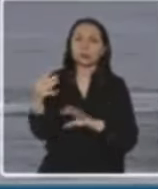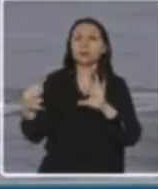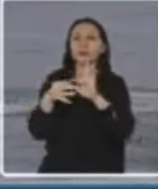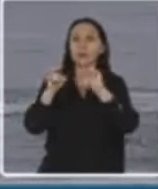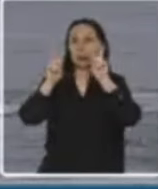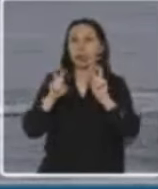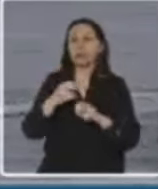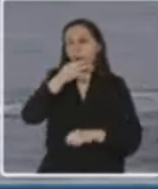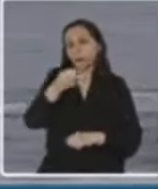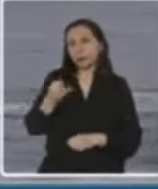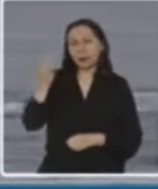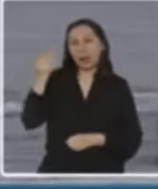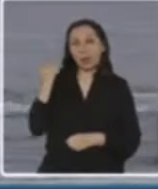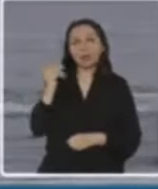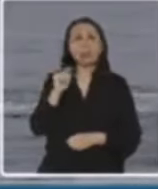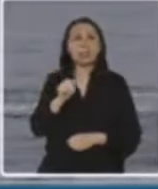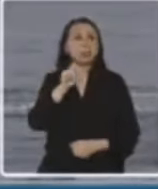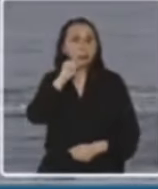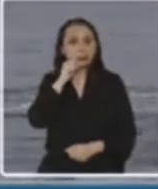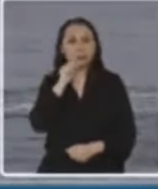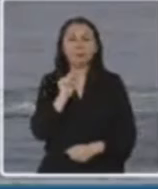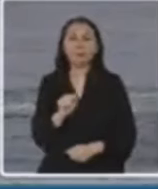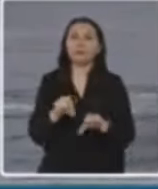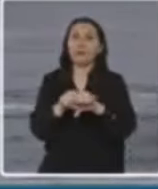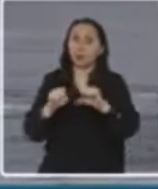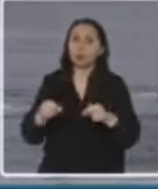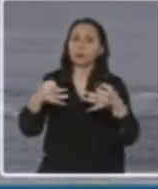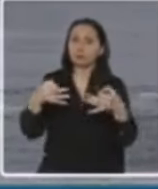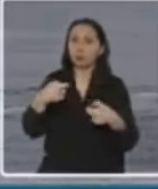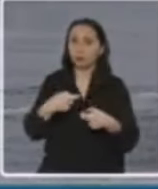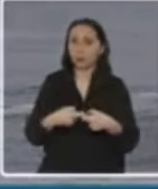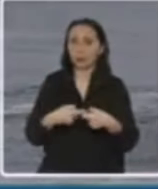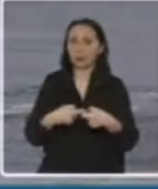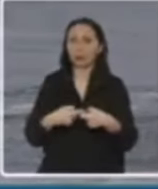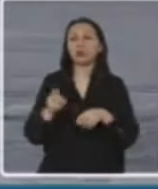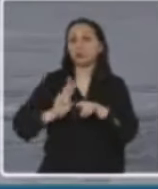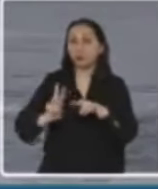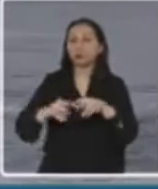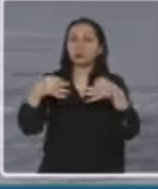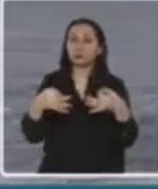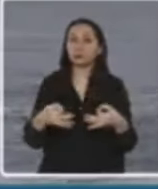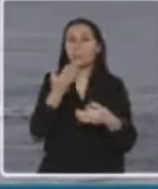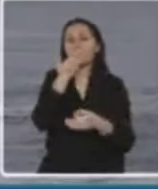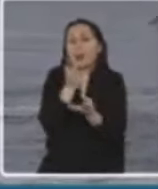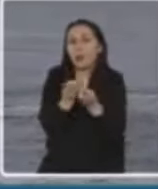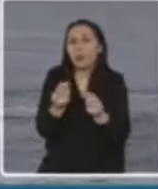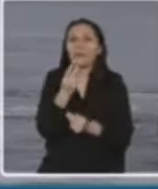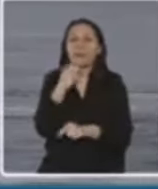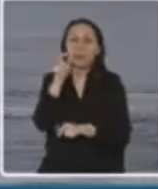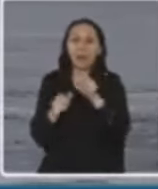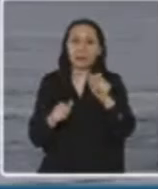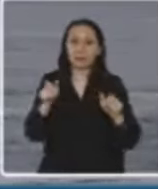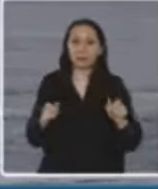a los temas que he señalado anteriormente Y que significan compromisos concretos y soluciones concretas para mejorar la calidad de vida de